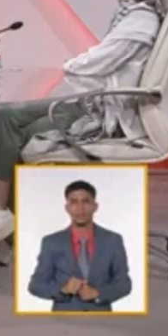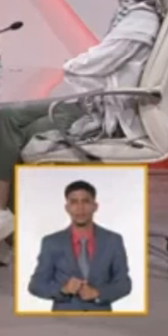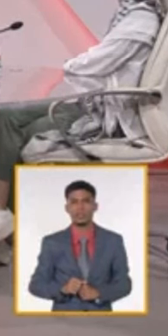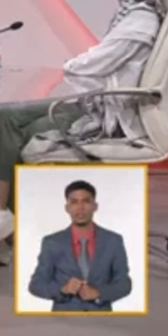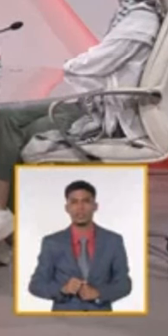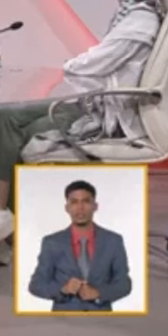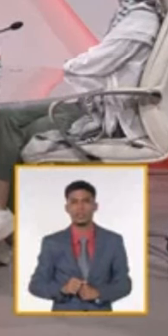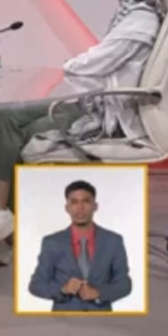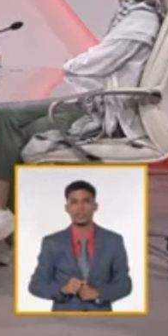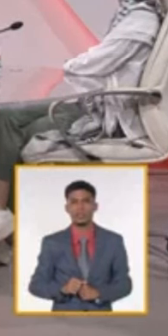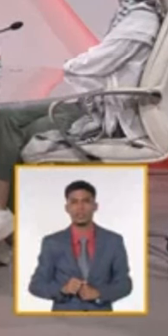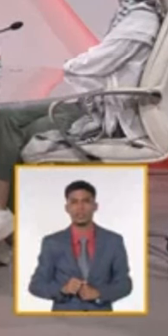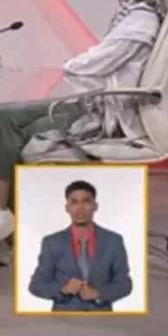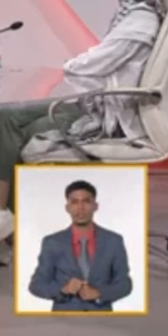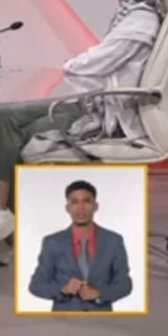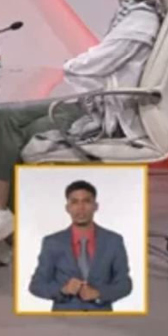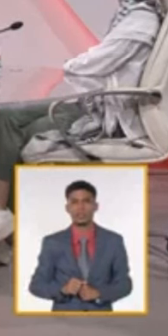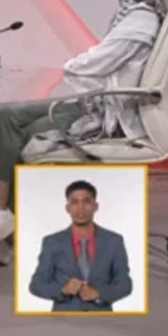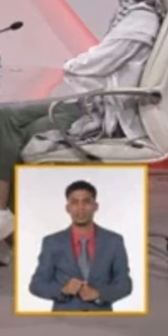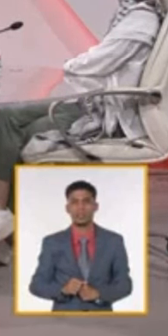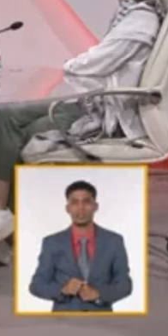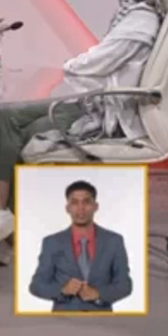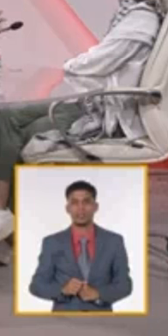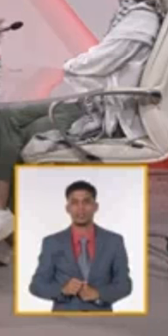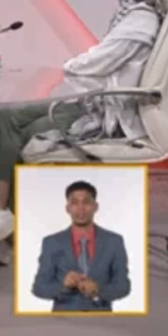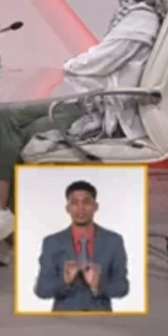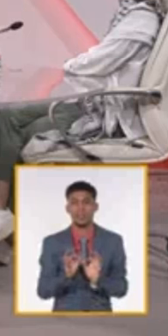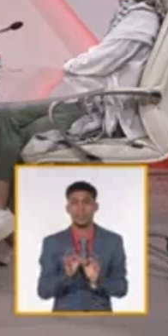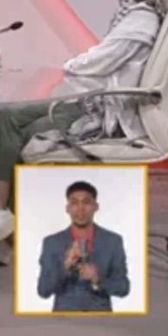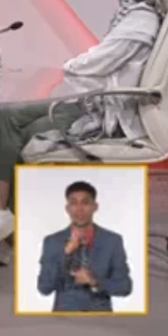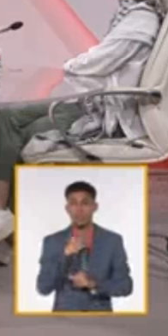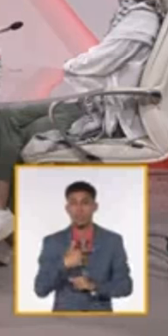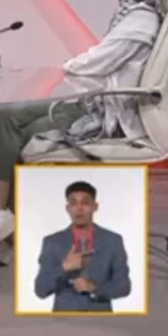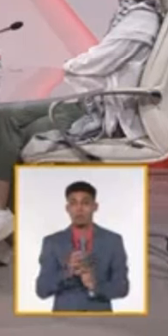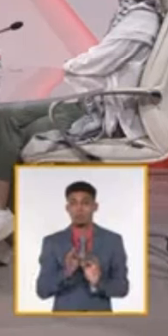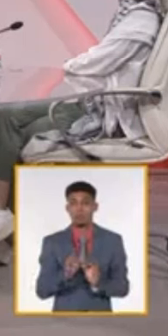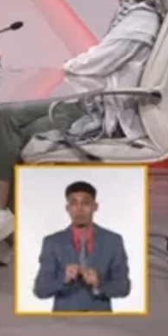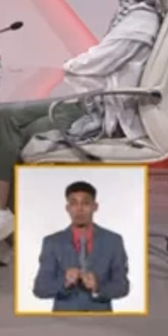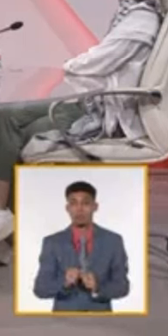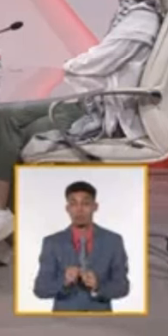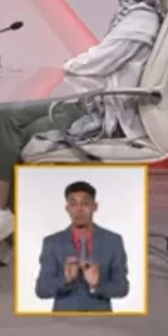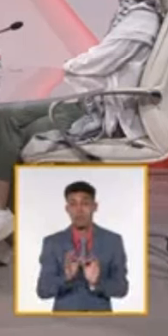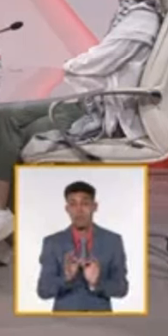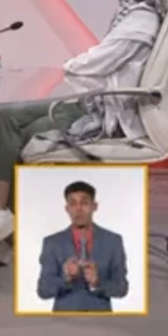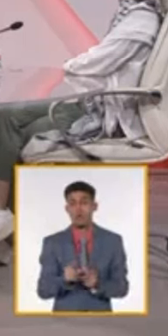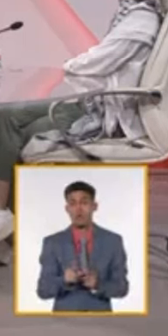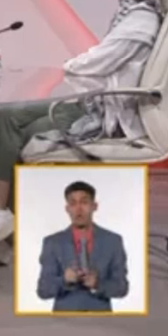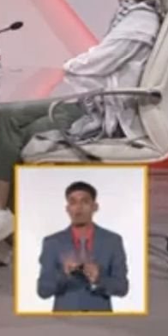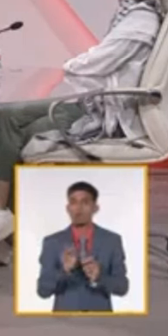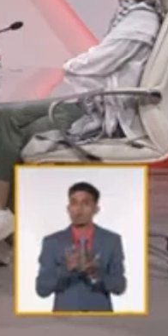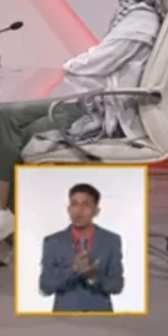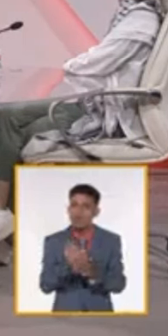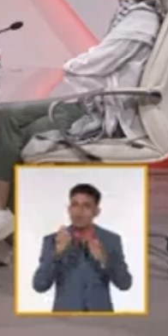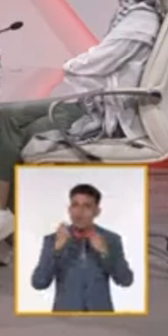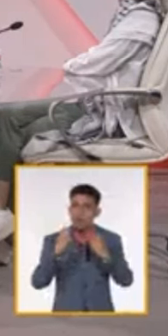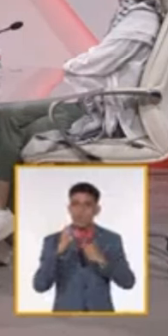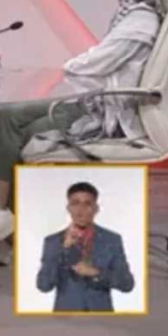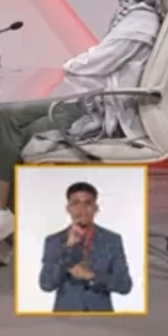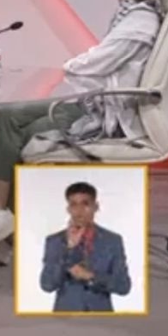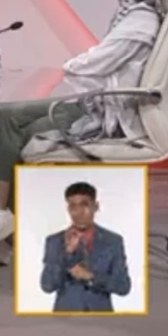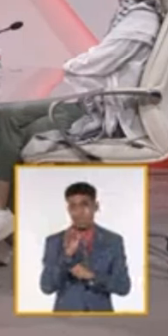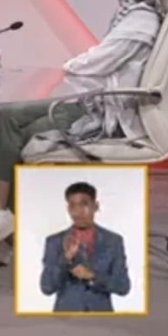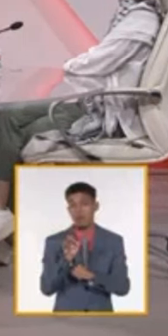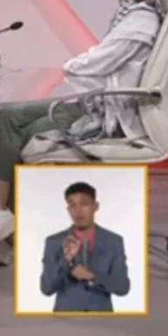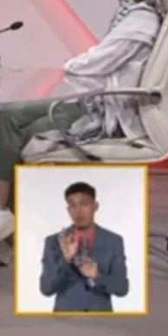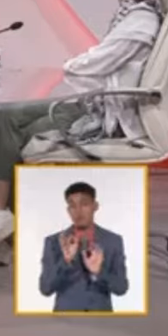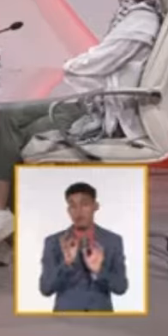pusieron sus demandas, ¿qué ha significado estas semanas de protesta? ¿Lo han visto